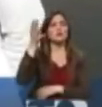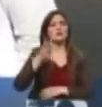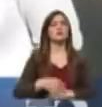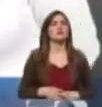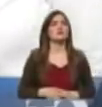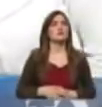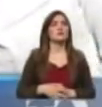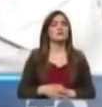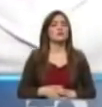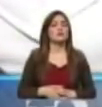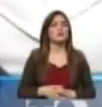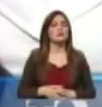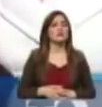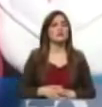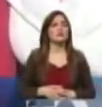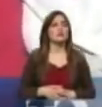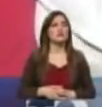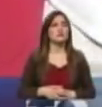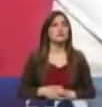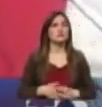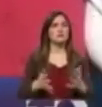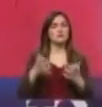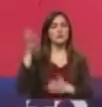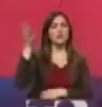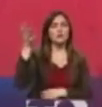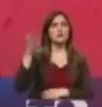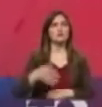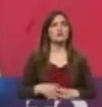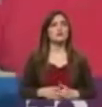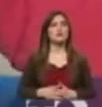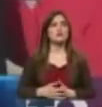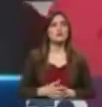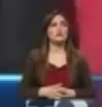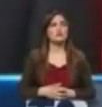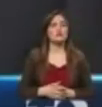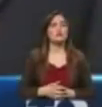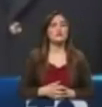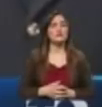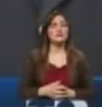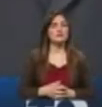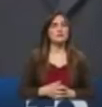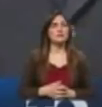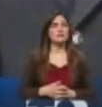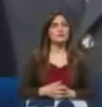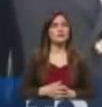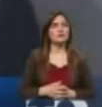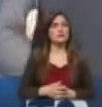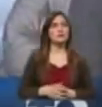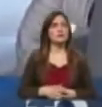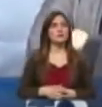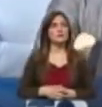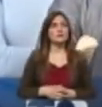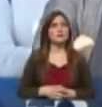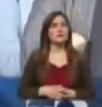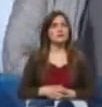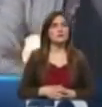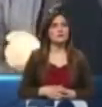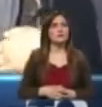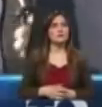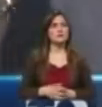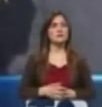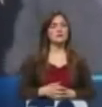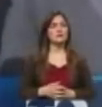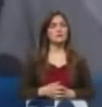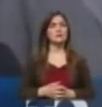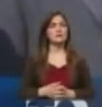¡Profesores! ¡Queremos profesores! ¡Queremos profesores! ¡Queremos profesores! ¡Queremos profesores!